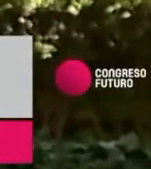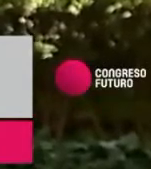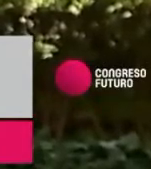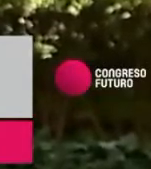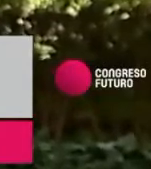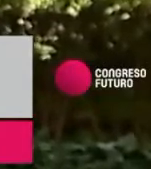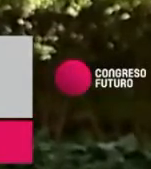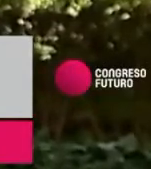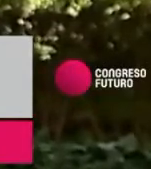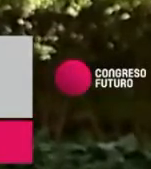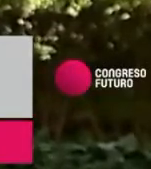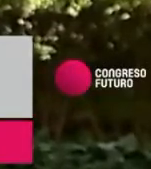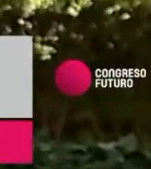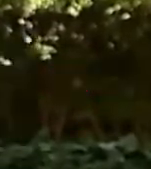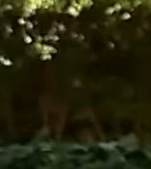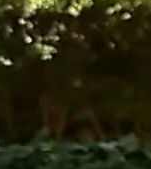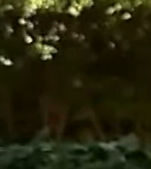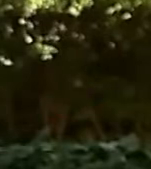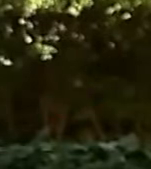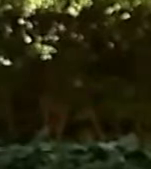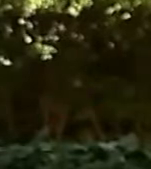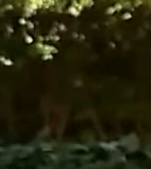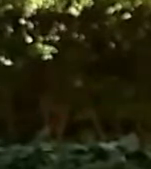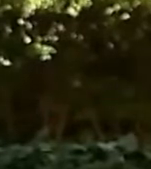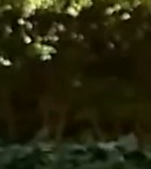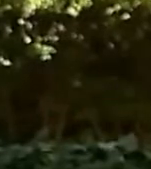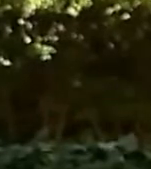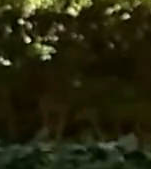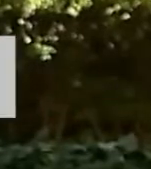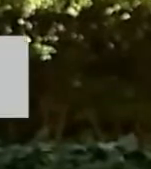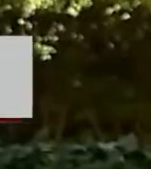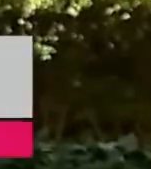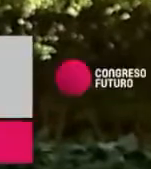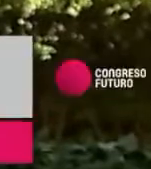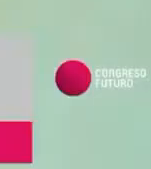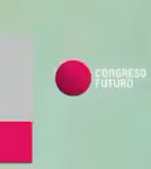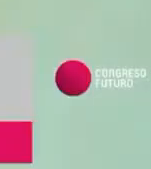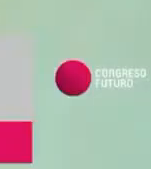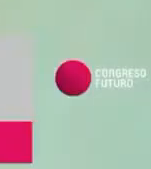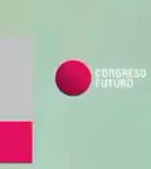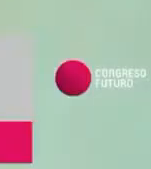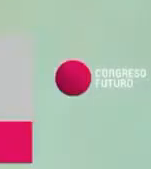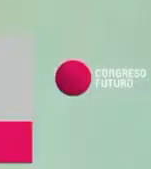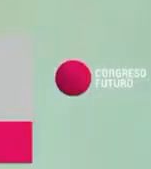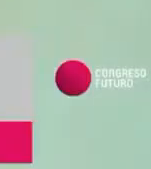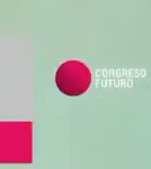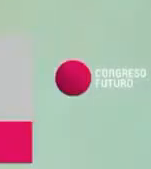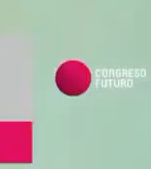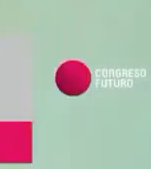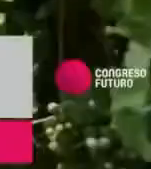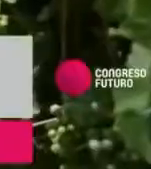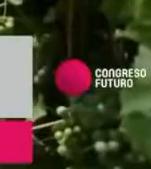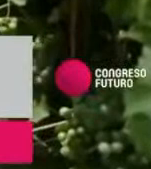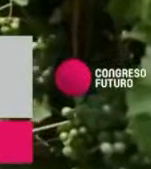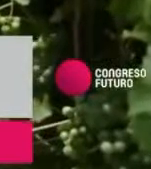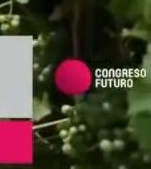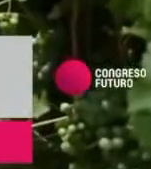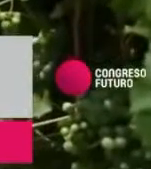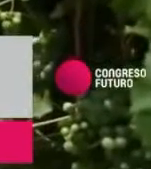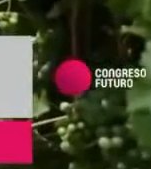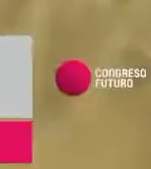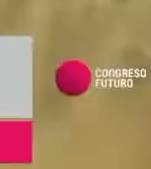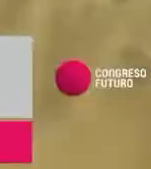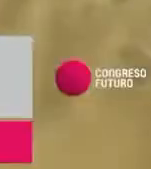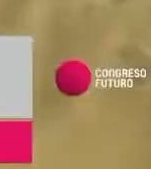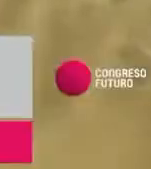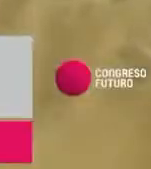cuál es el texto de la reforma constitucional y el proyecto de ley de neuroderecho. Es un trabajo que busca cambiar realidades y mejorar la